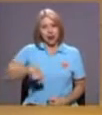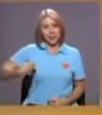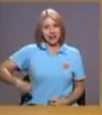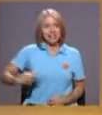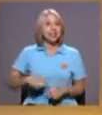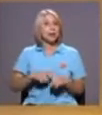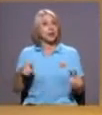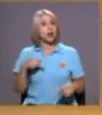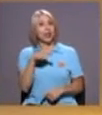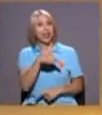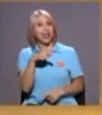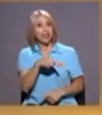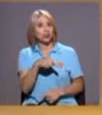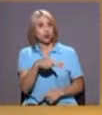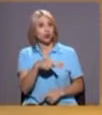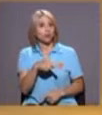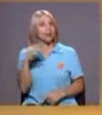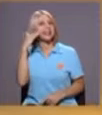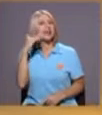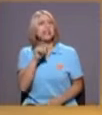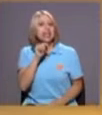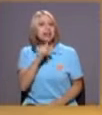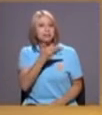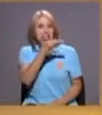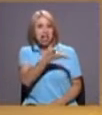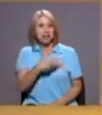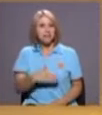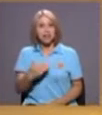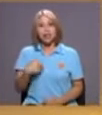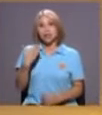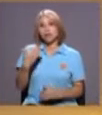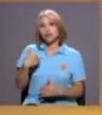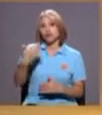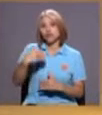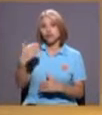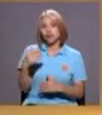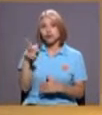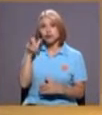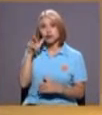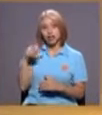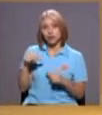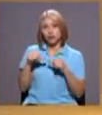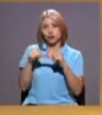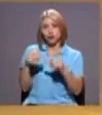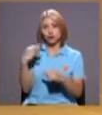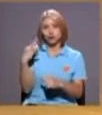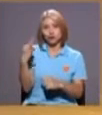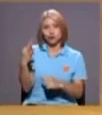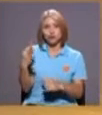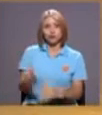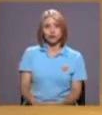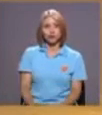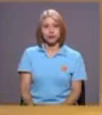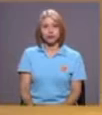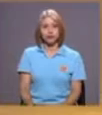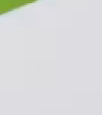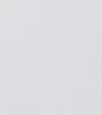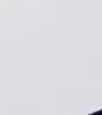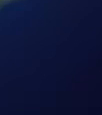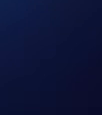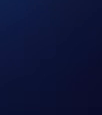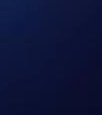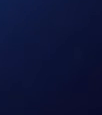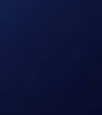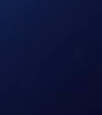eso quien sabe es él, y lo escucharemos una vez que el canal nos invite a regresar. Eso haremos.